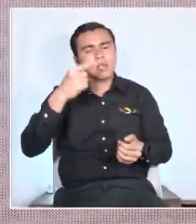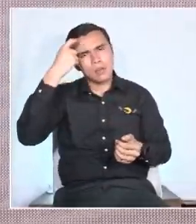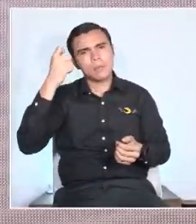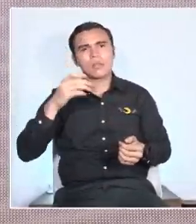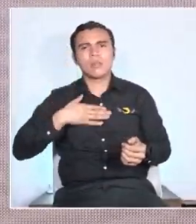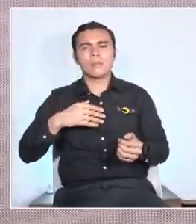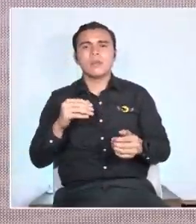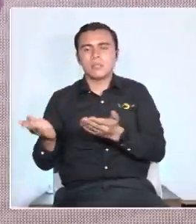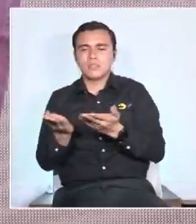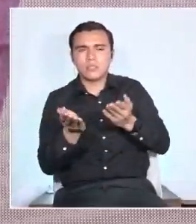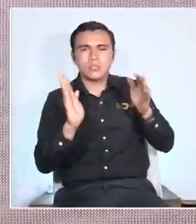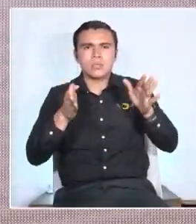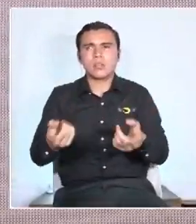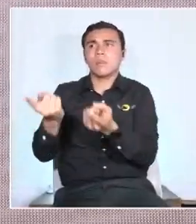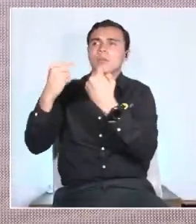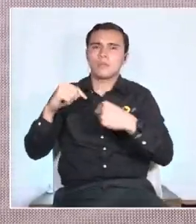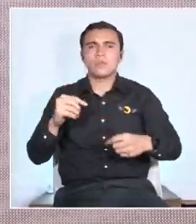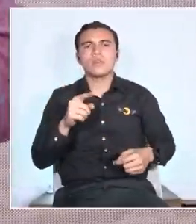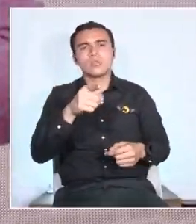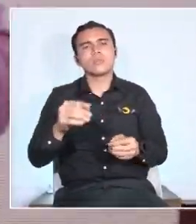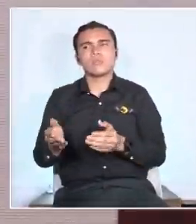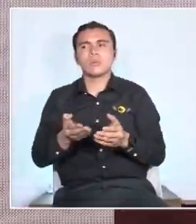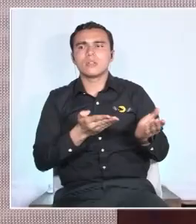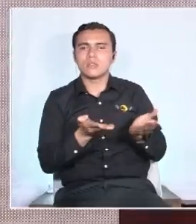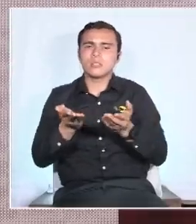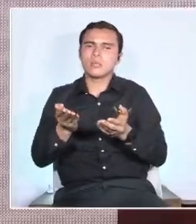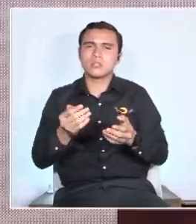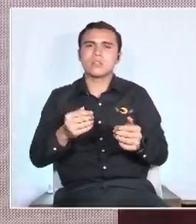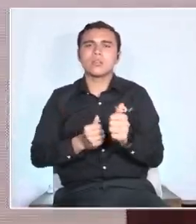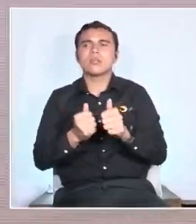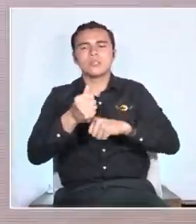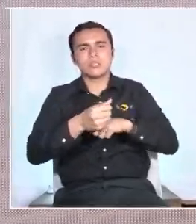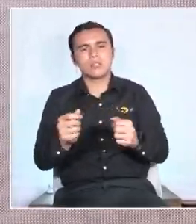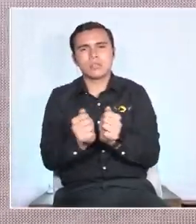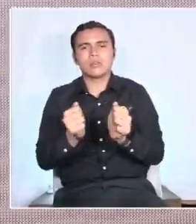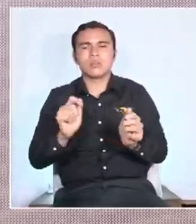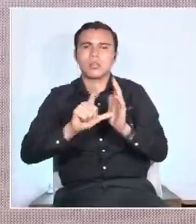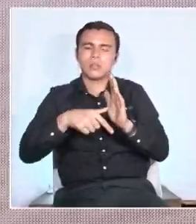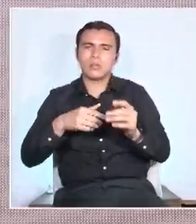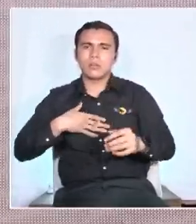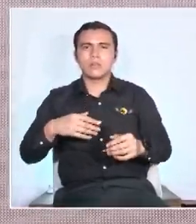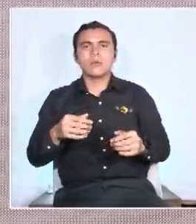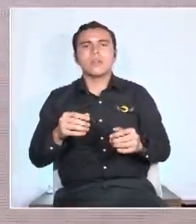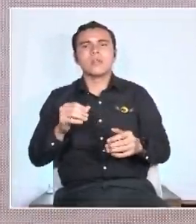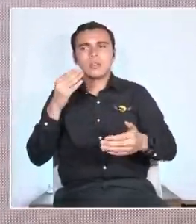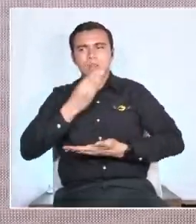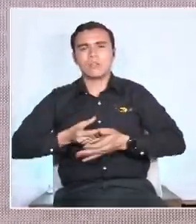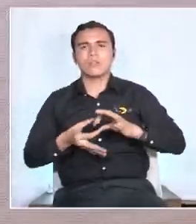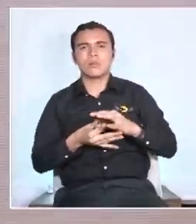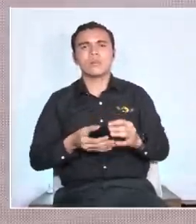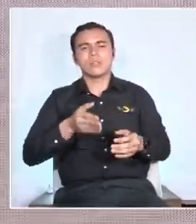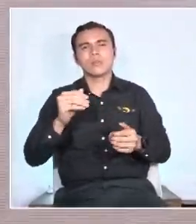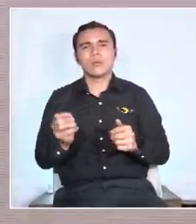siervo Moisés ha muerto y tú serás el sucesor de él. Y así como estuve con mi hijo Moisés, así estaré